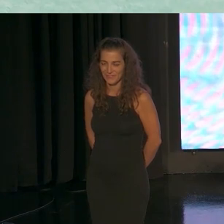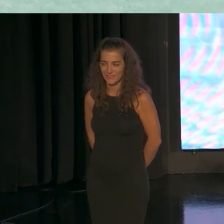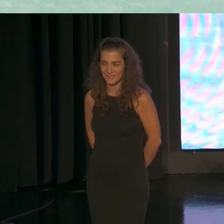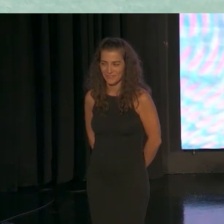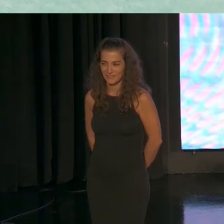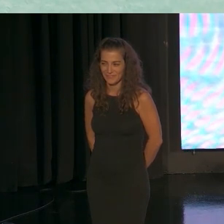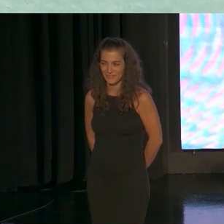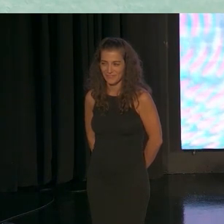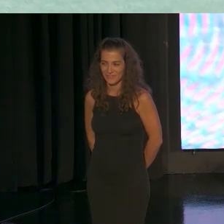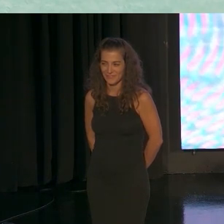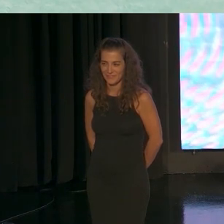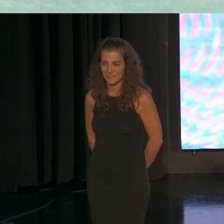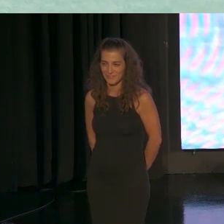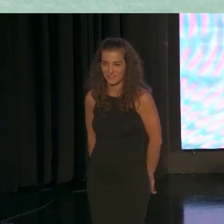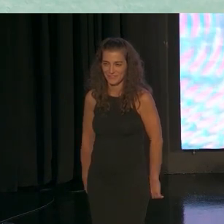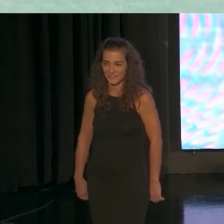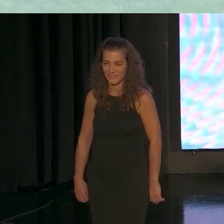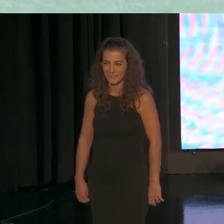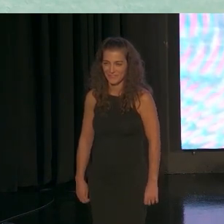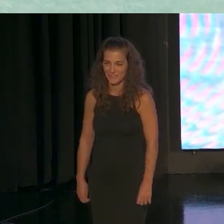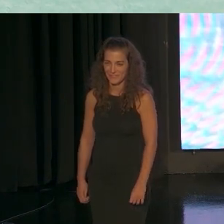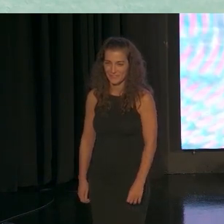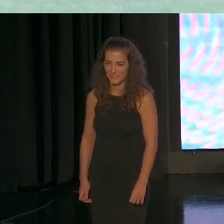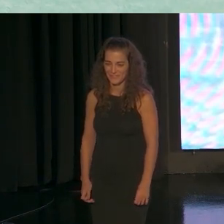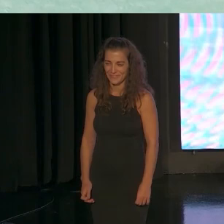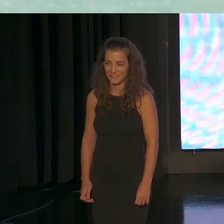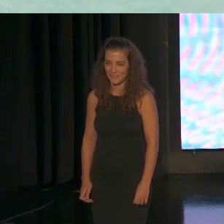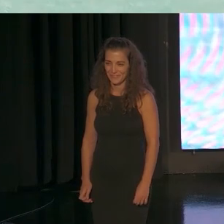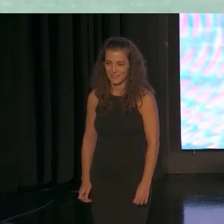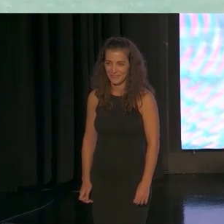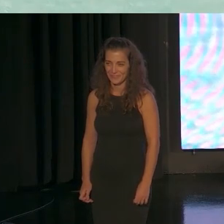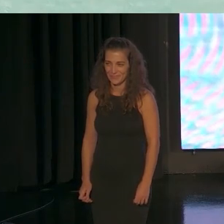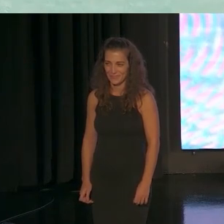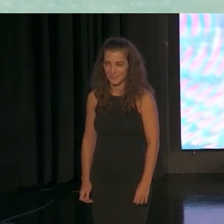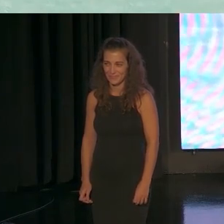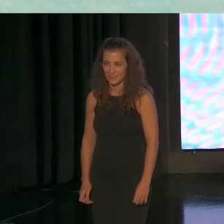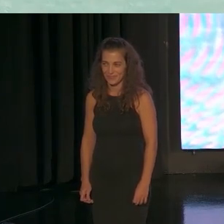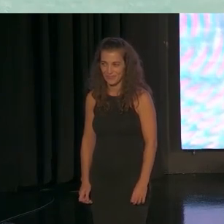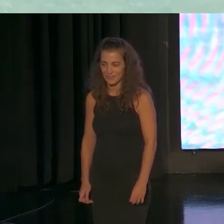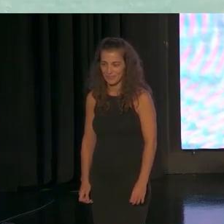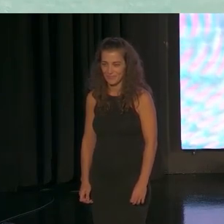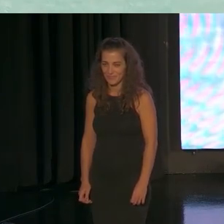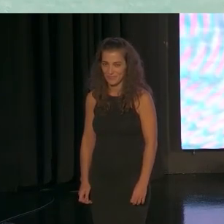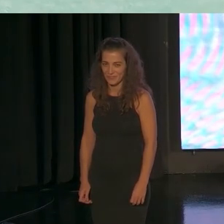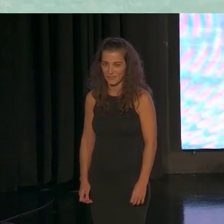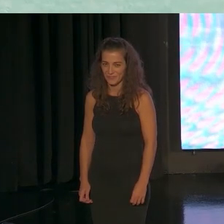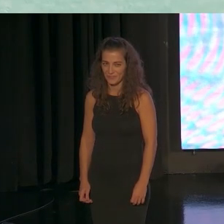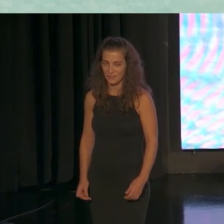trabajar en cefusa espero que haya gustado todo sobre mi